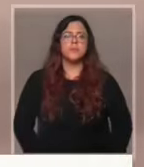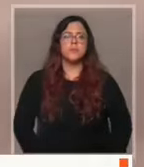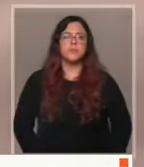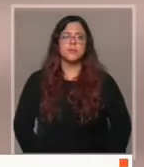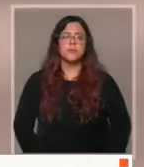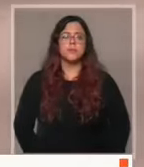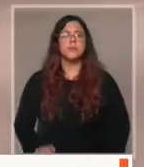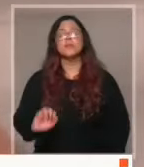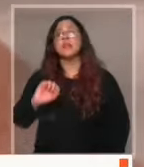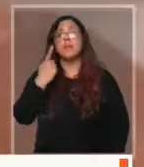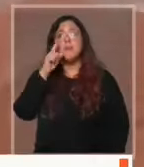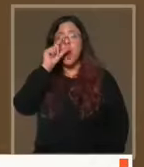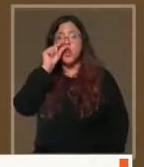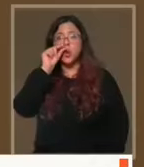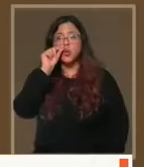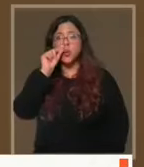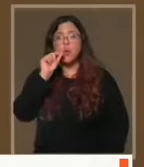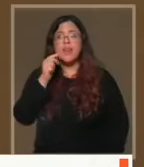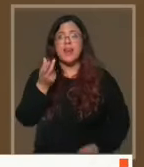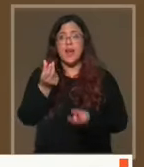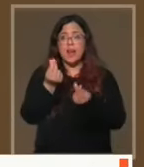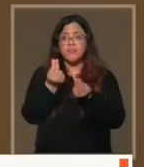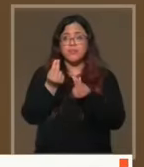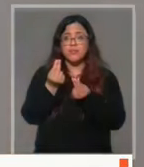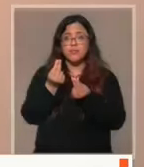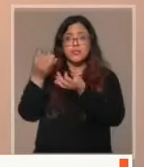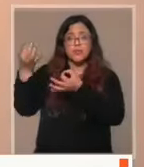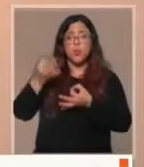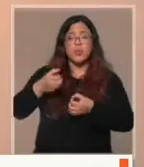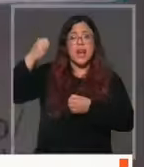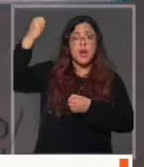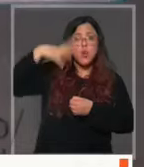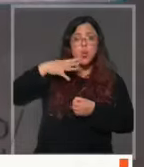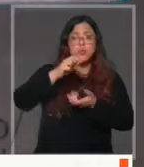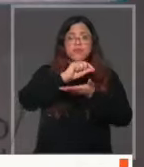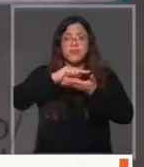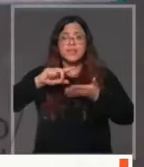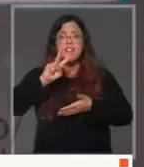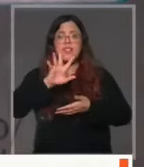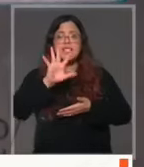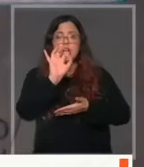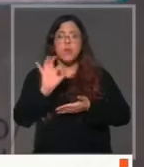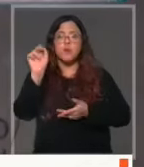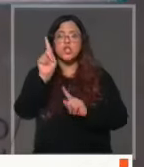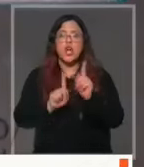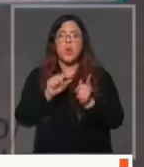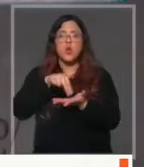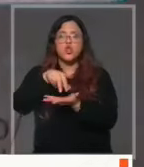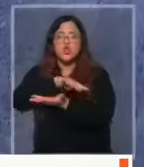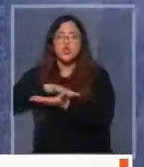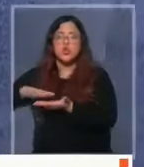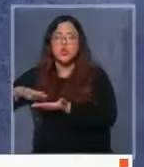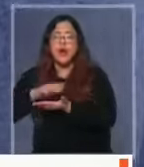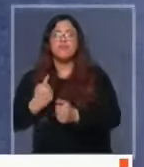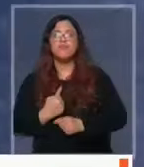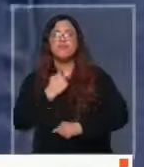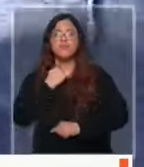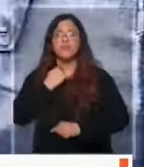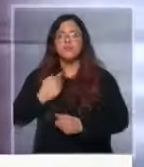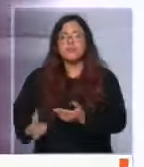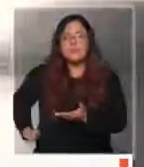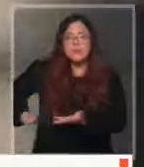Este 1 de octubre la tarifa eléctrica subirá hasta un 25% en algunas ciudades, afectando nuevamente el